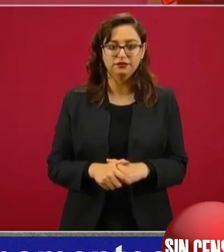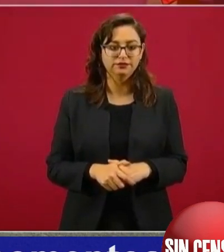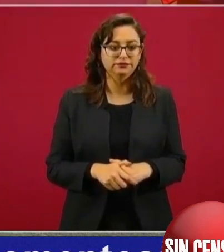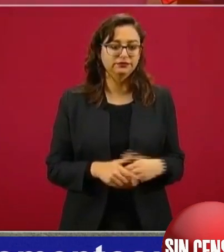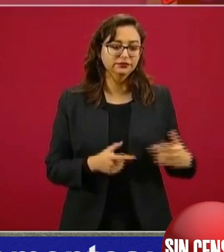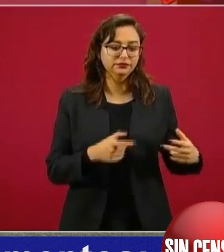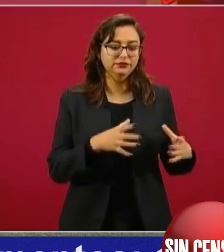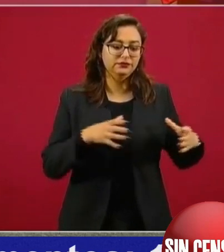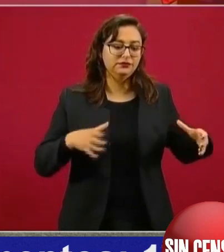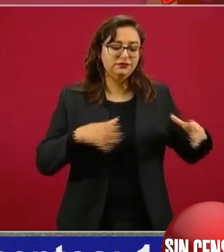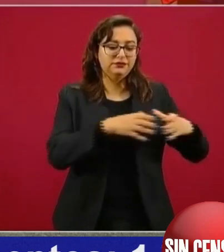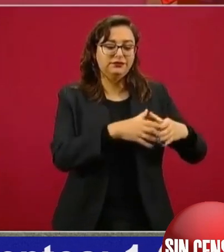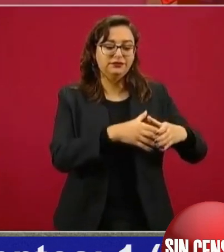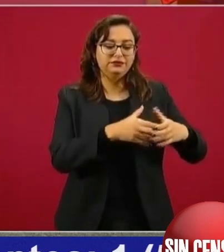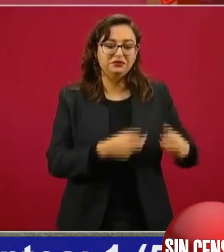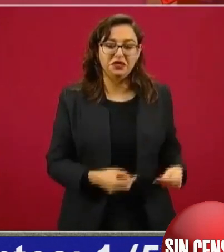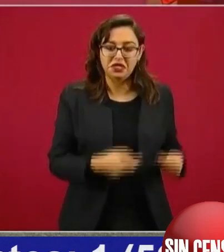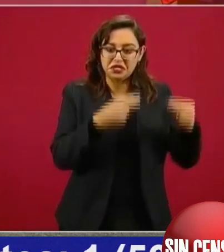mercaderes